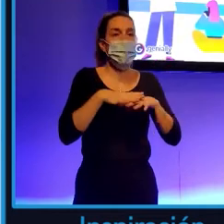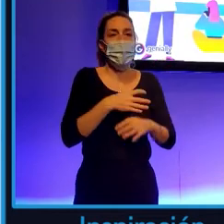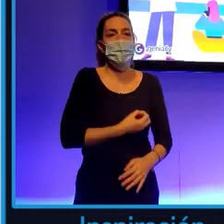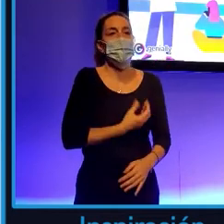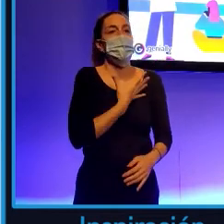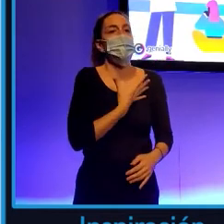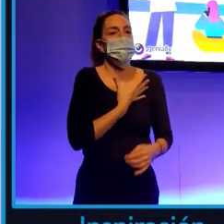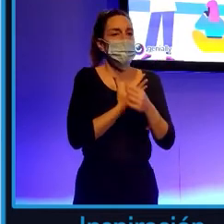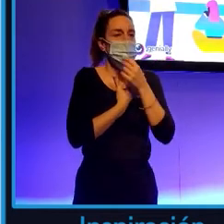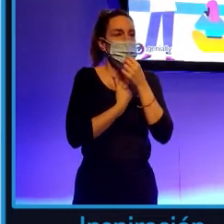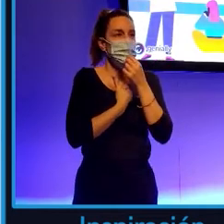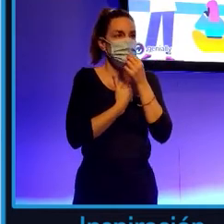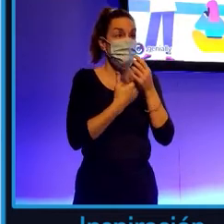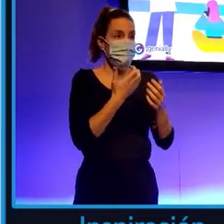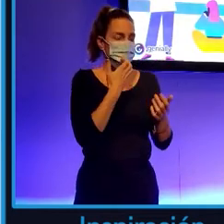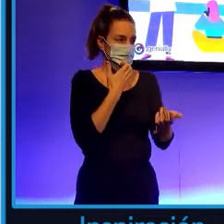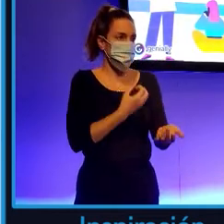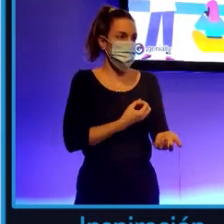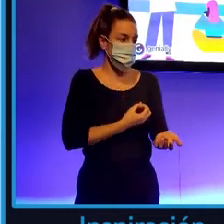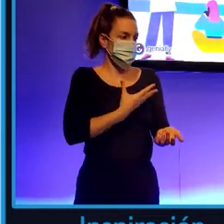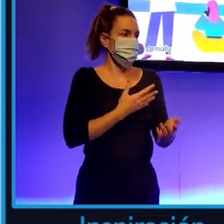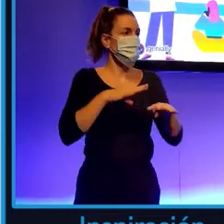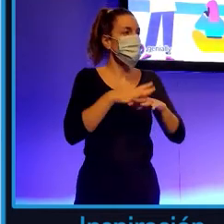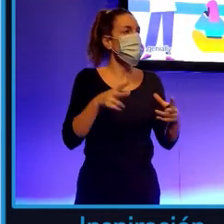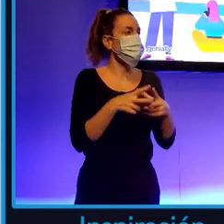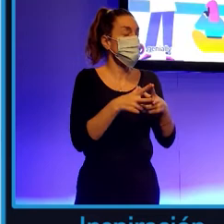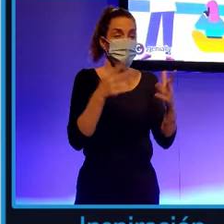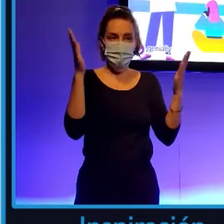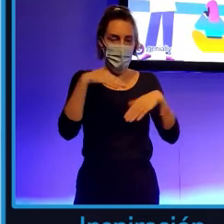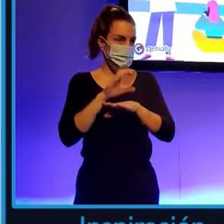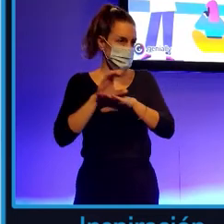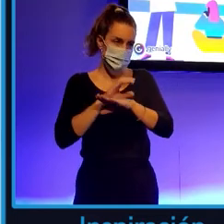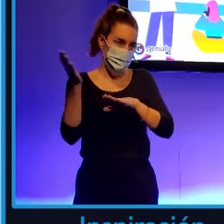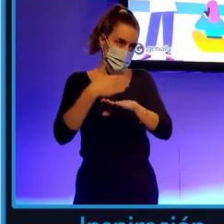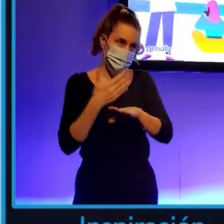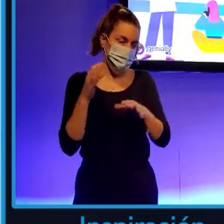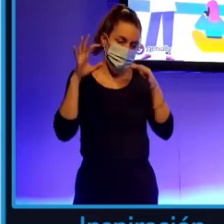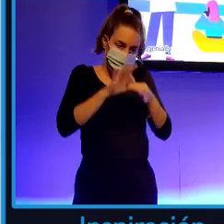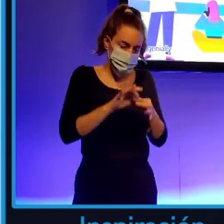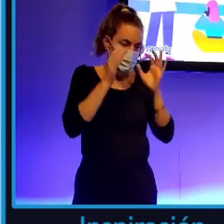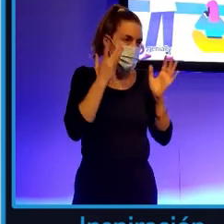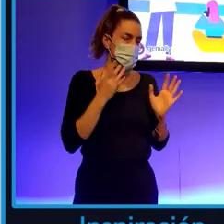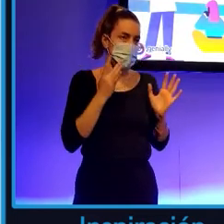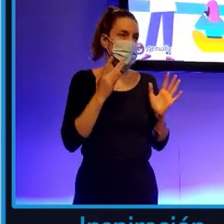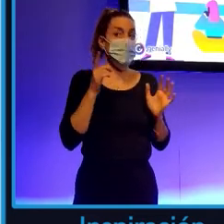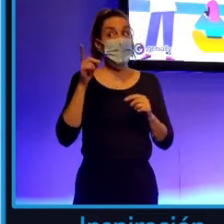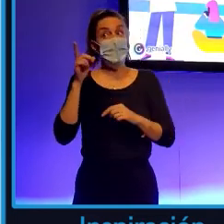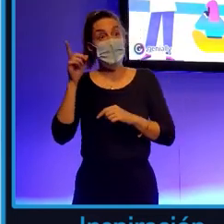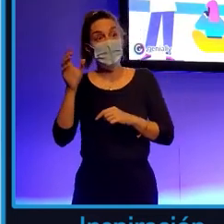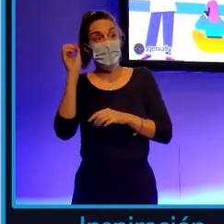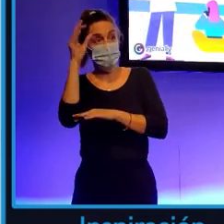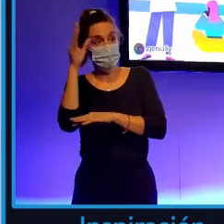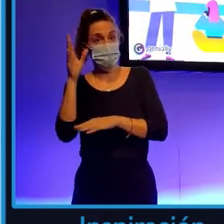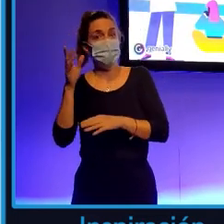ejemplo trabajar sobre redes sociales no existe una carrera sobre redes sociales ella comentaba que en su experiencia empezó a ver